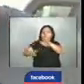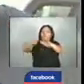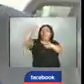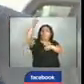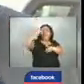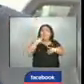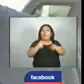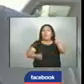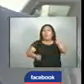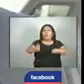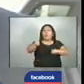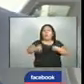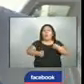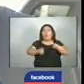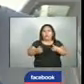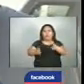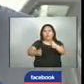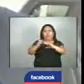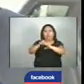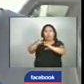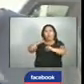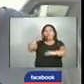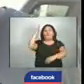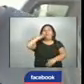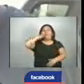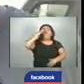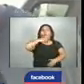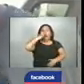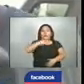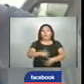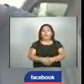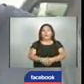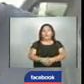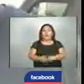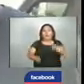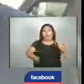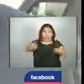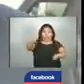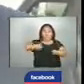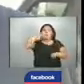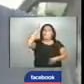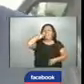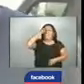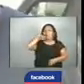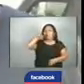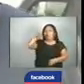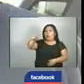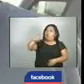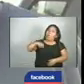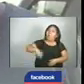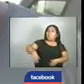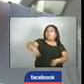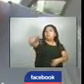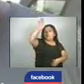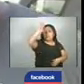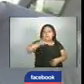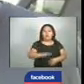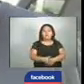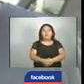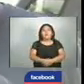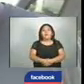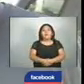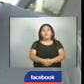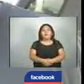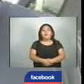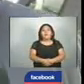¿Un camión o...? Era un trailer de la basura. ¿Un trailer? De la basura, ¿un camión de la basura? La basura, lo que era la basura para allá, sí. Ok,